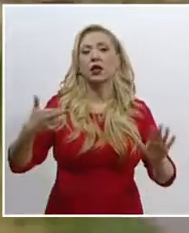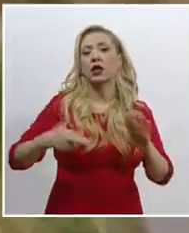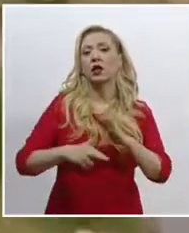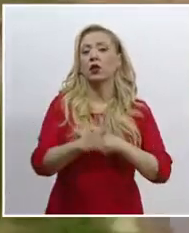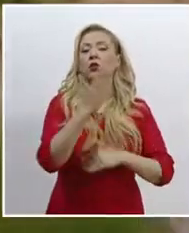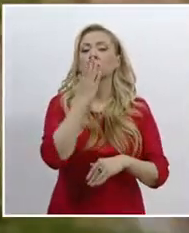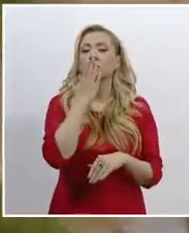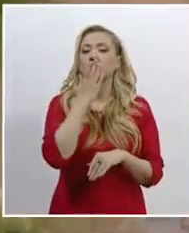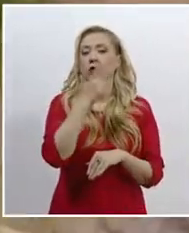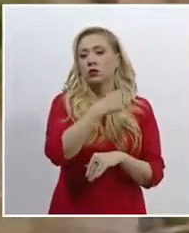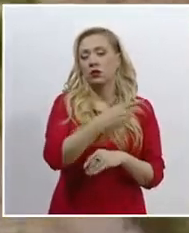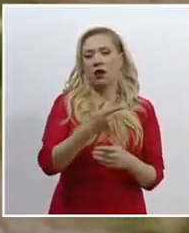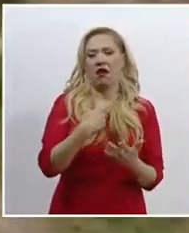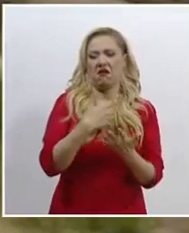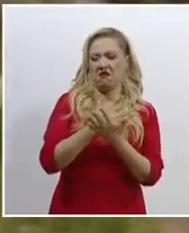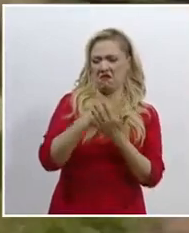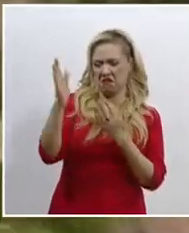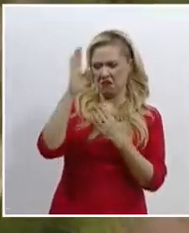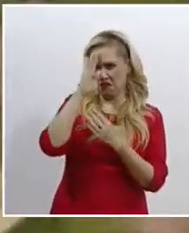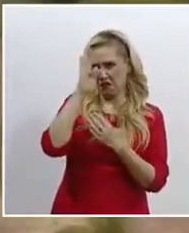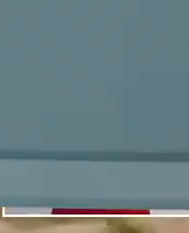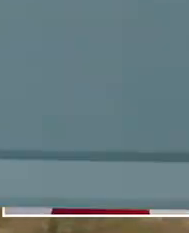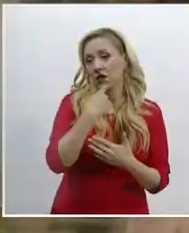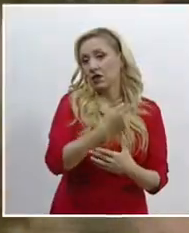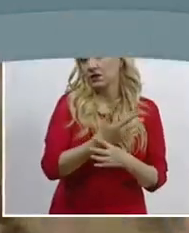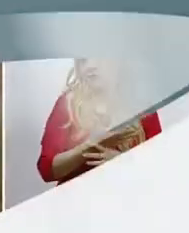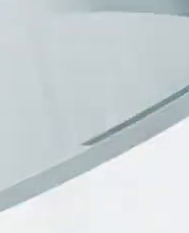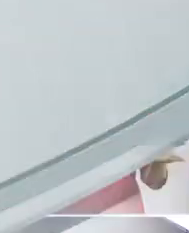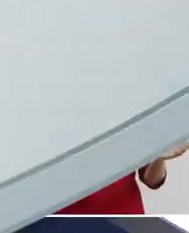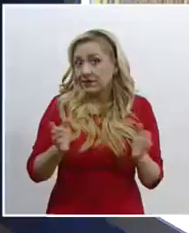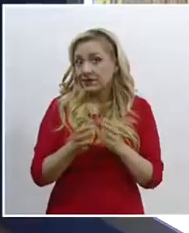que considera exageradas.